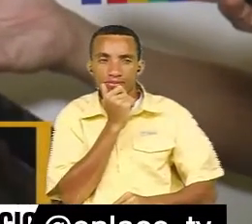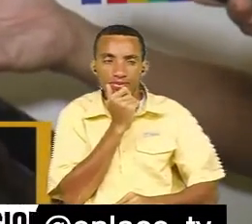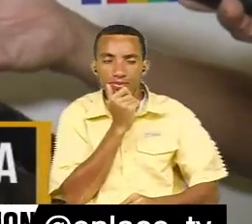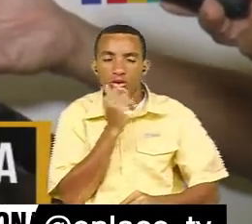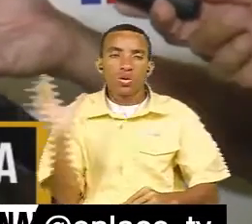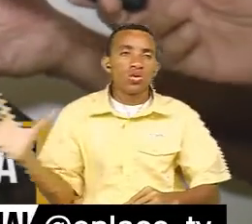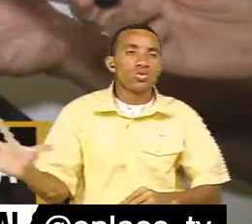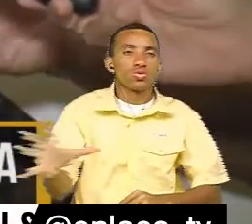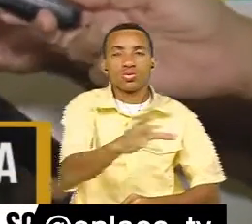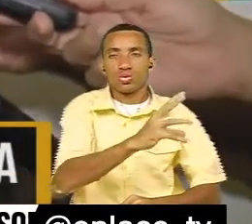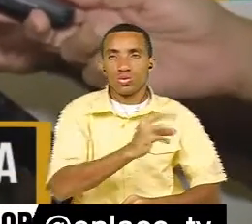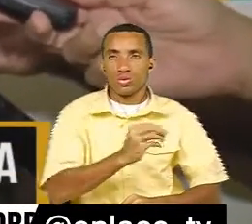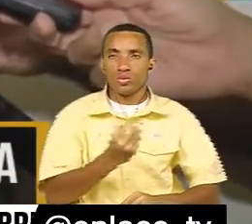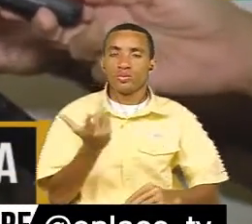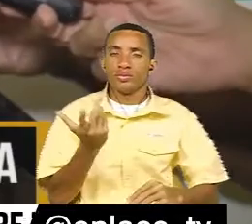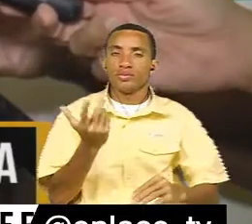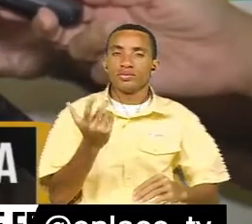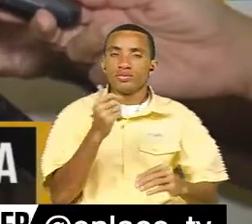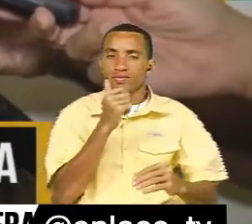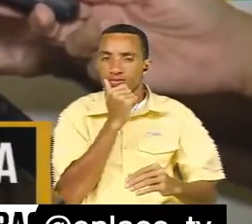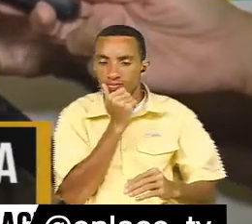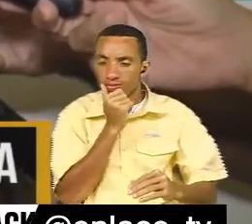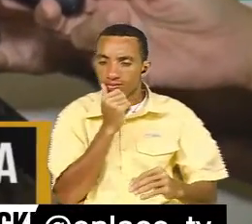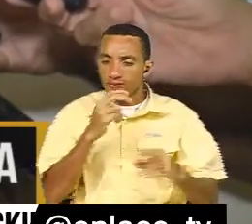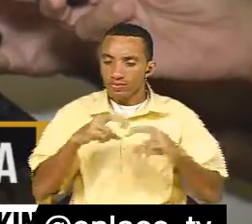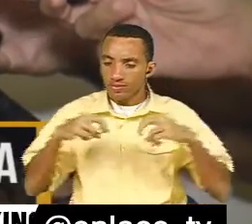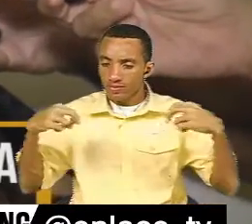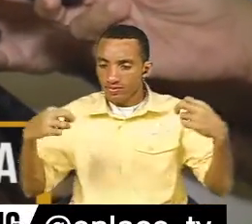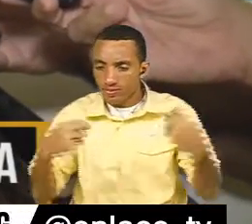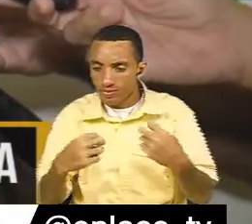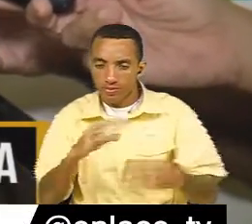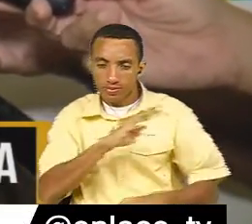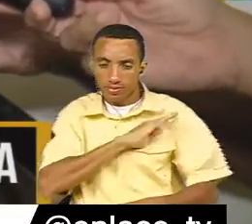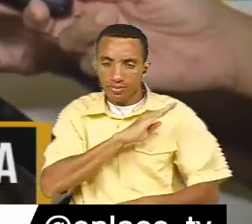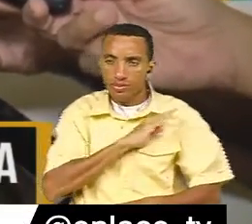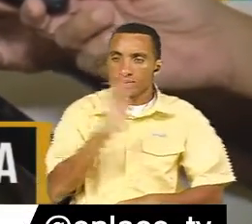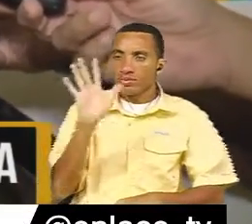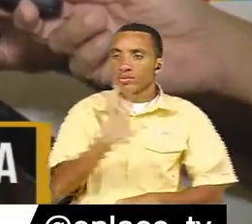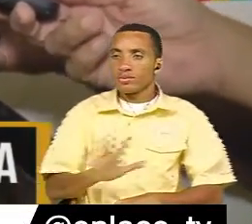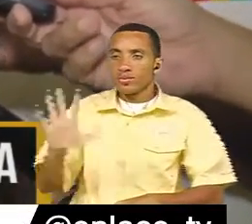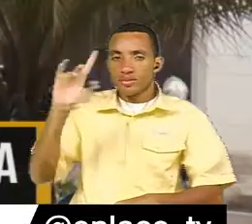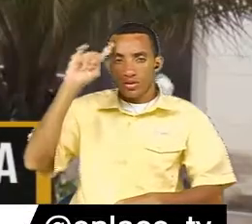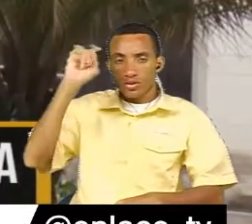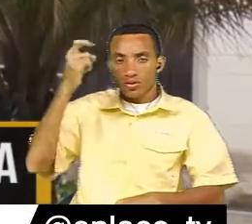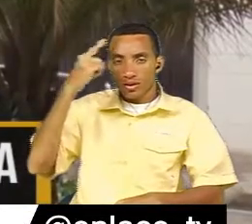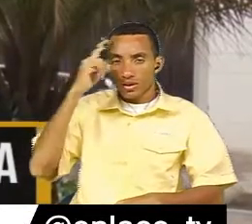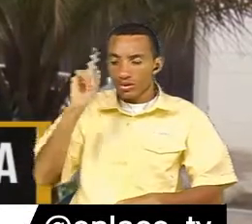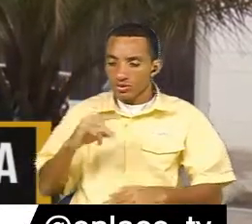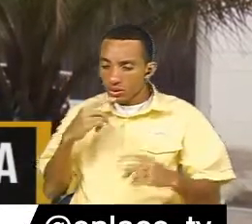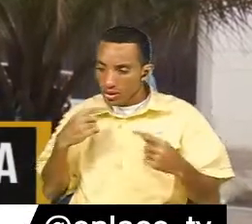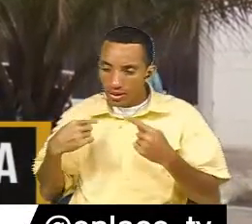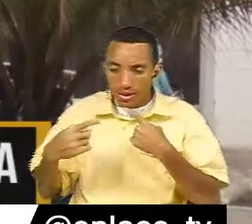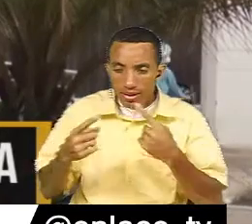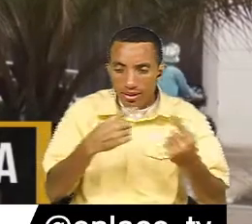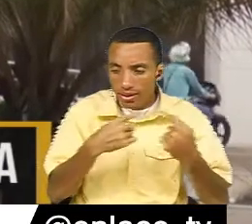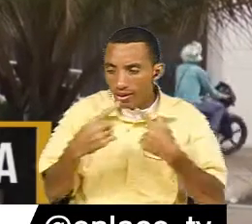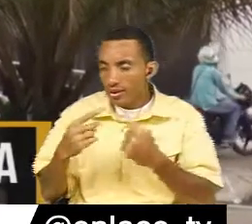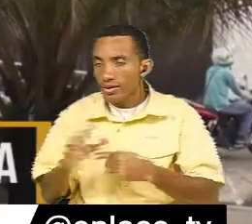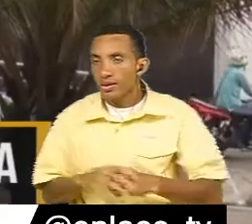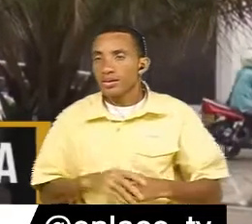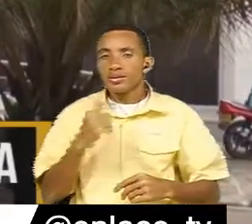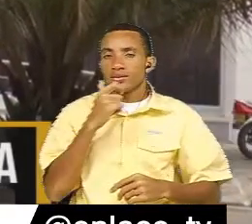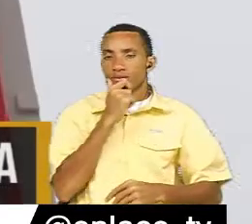ver con esta formulación. Nos sentaremos con la alcaldía y con la gobernación, pero eso es lo primero, desarrollar una